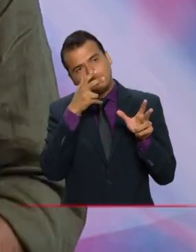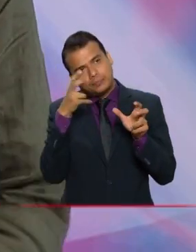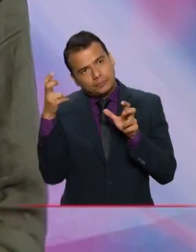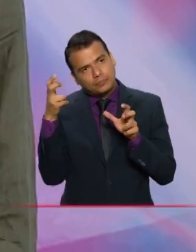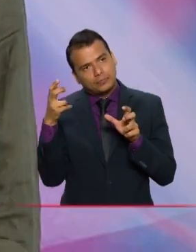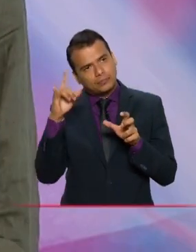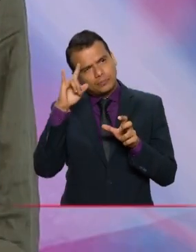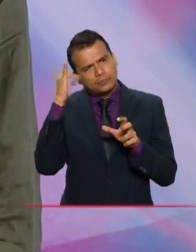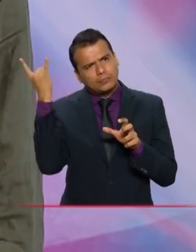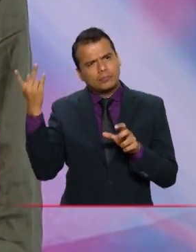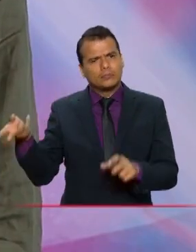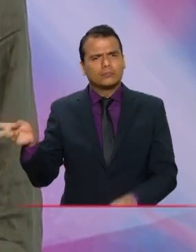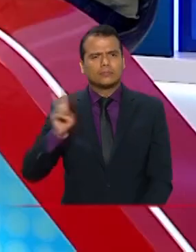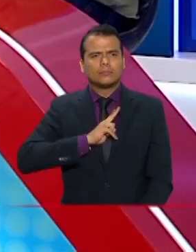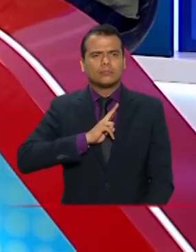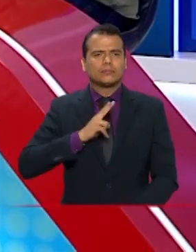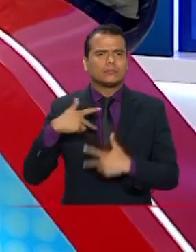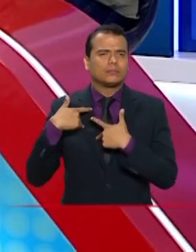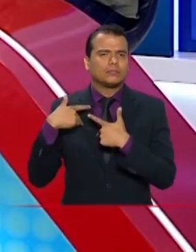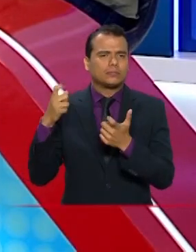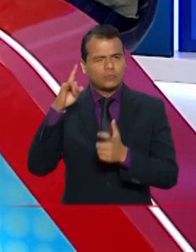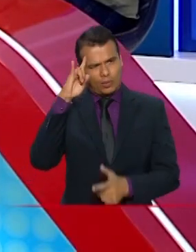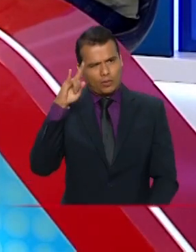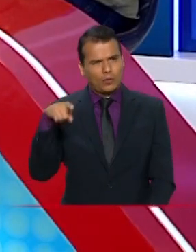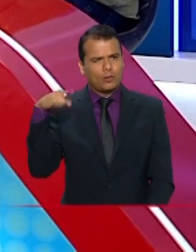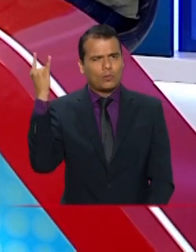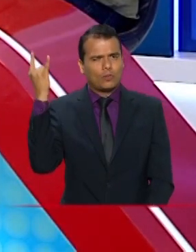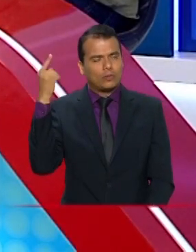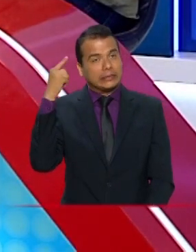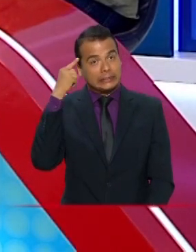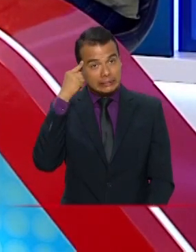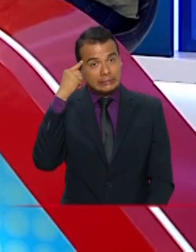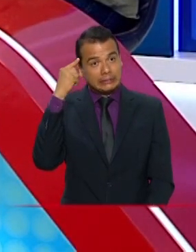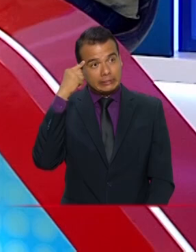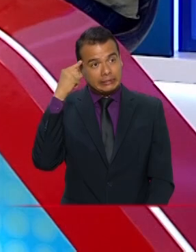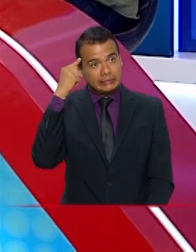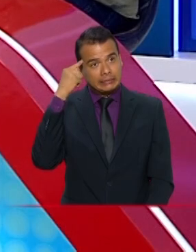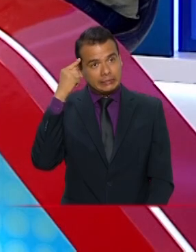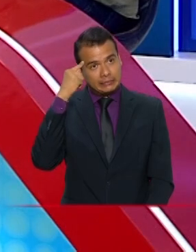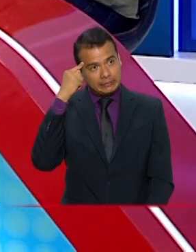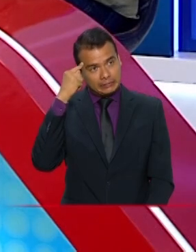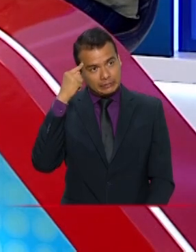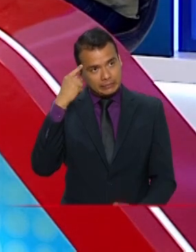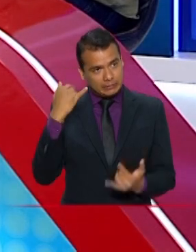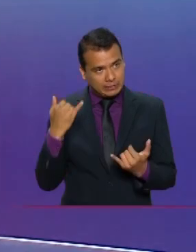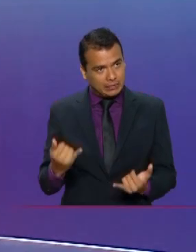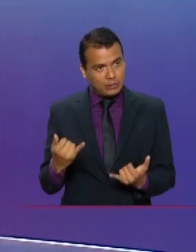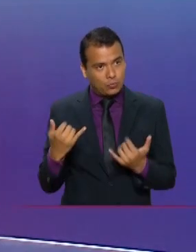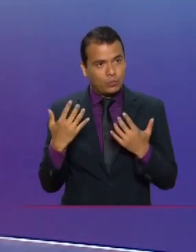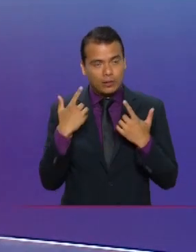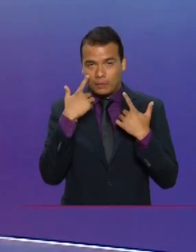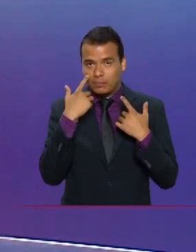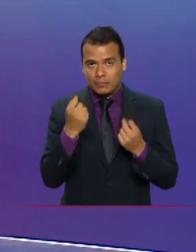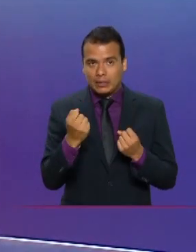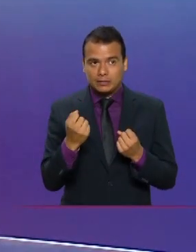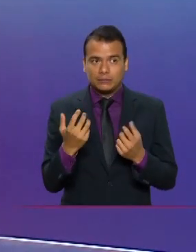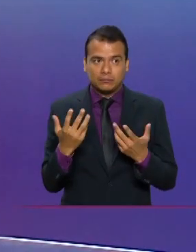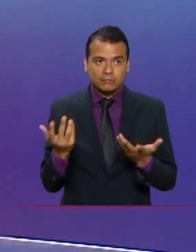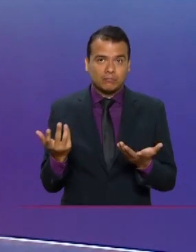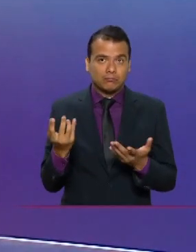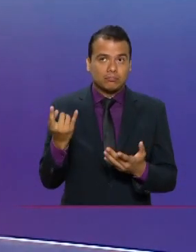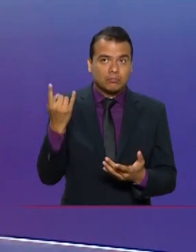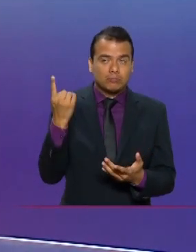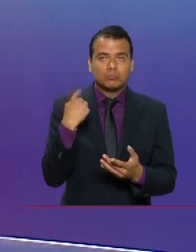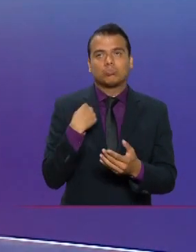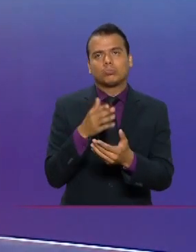que nos están robando información? Ahí radica las preguntas que nos deberíamos hacer hoy en día. ¿Asesoría en este sentido puede mitigar un poco